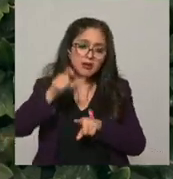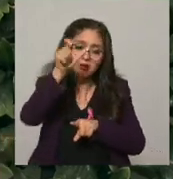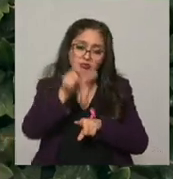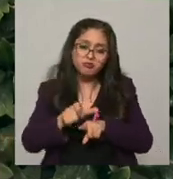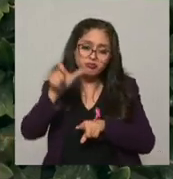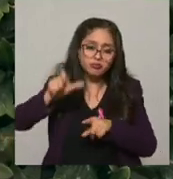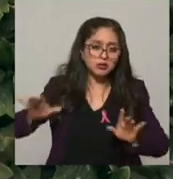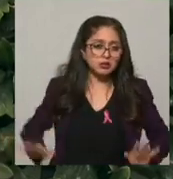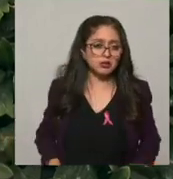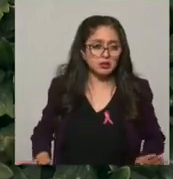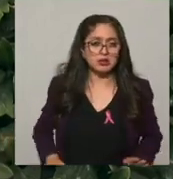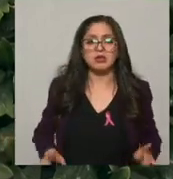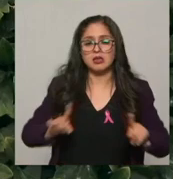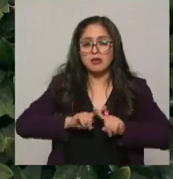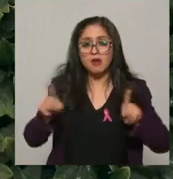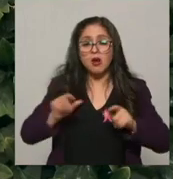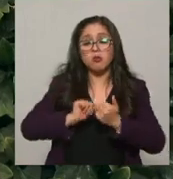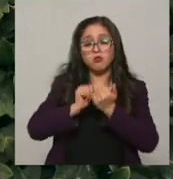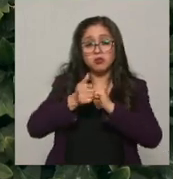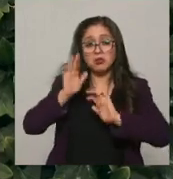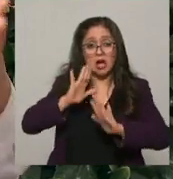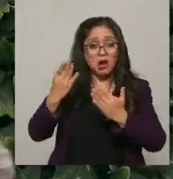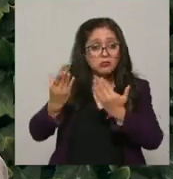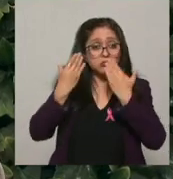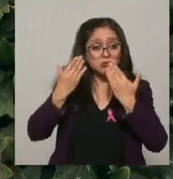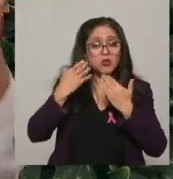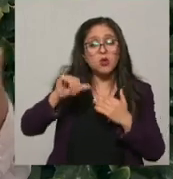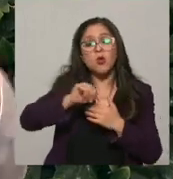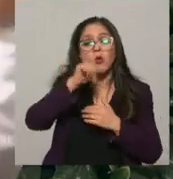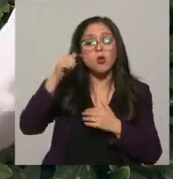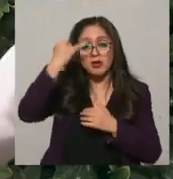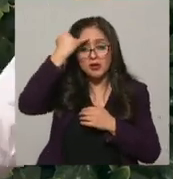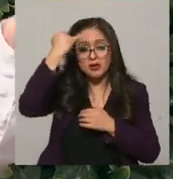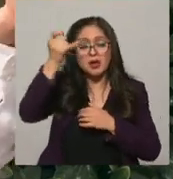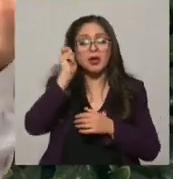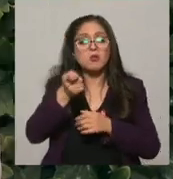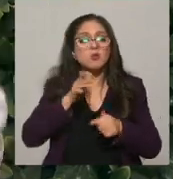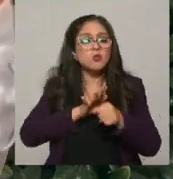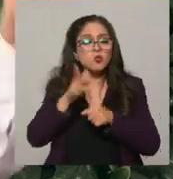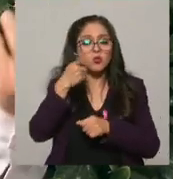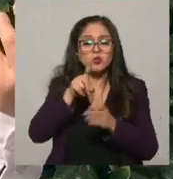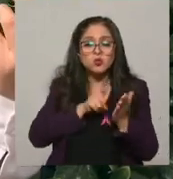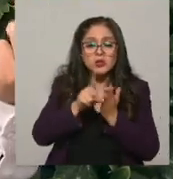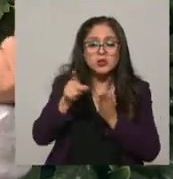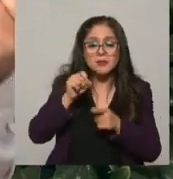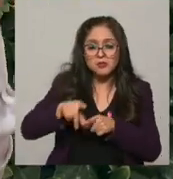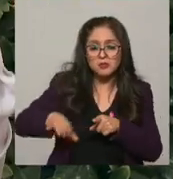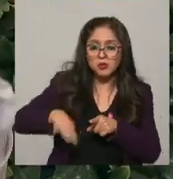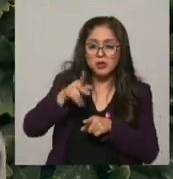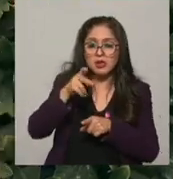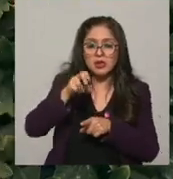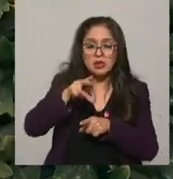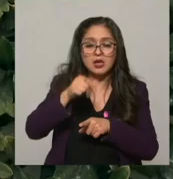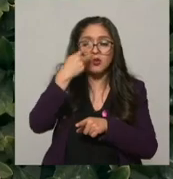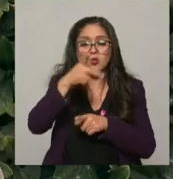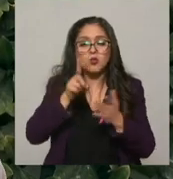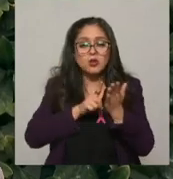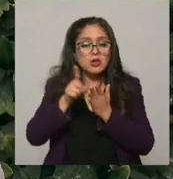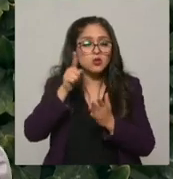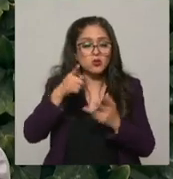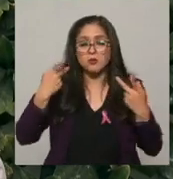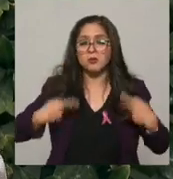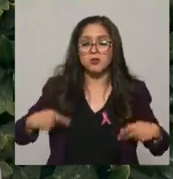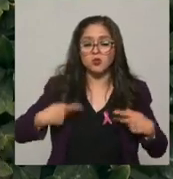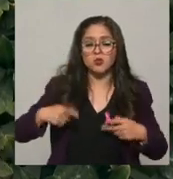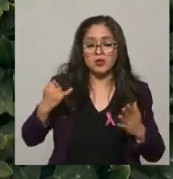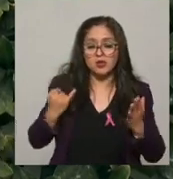sentido vamos a poder empezar a hablar de otra perspectiva de derechos, como lo que decía Kenia. El derecho a la identidad te da después el pase al